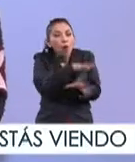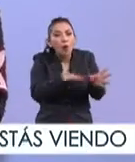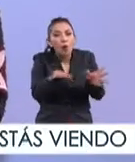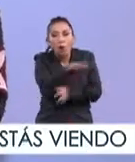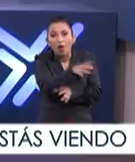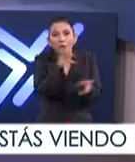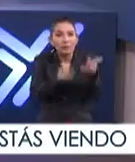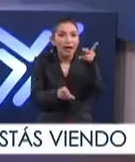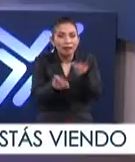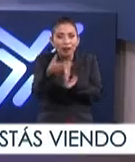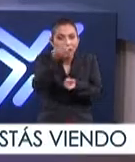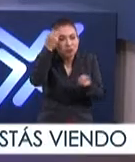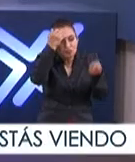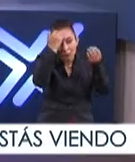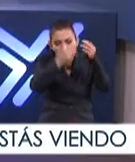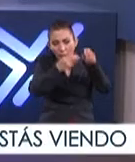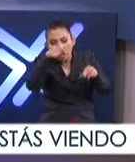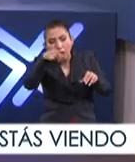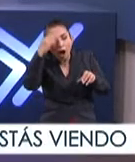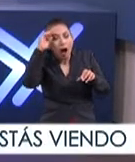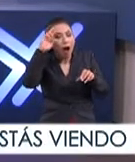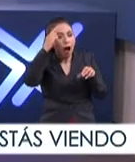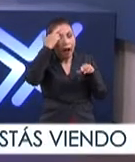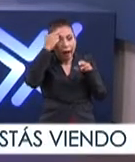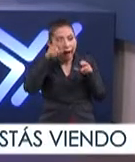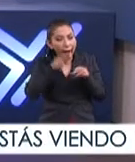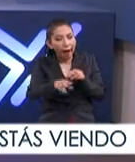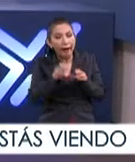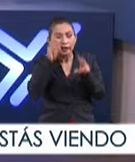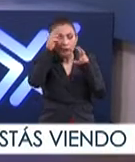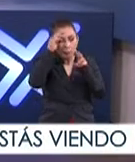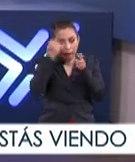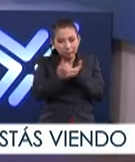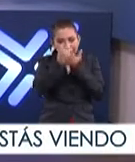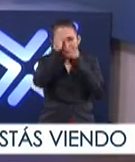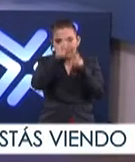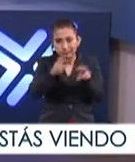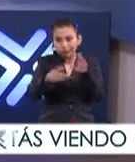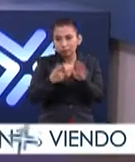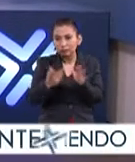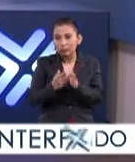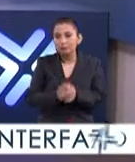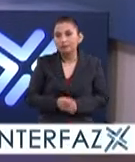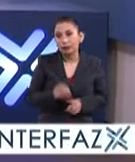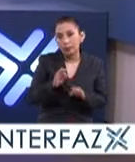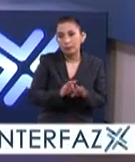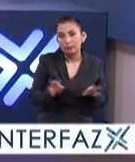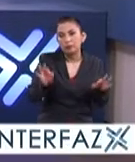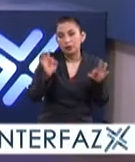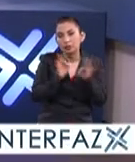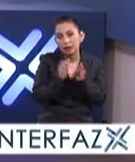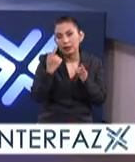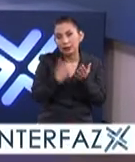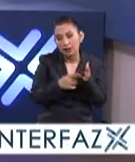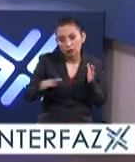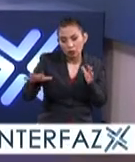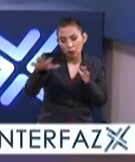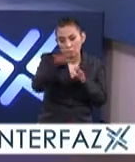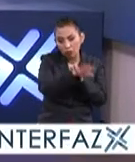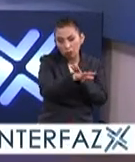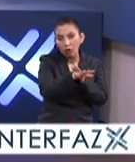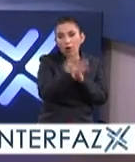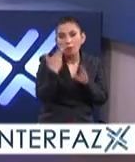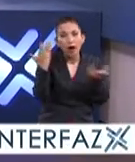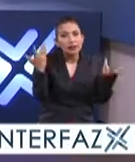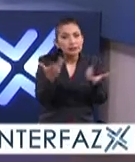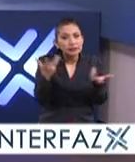de diálogo y de memoria que nos ayude a una reflexión constante. Entonces claro, es importante dentro de la pieza como